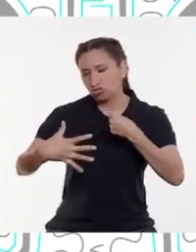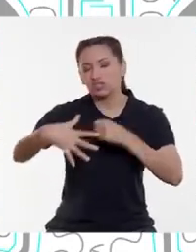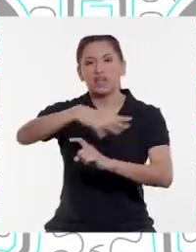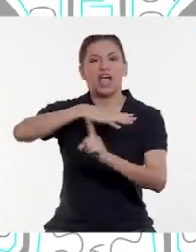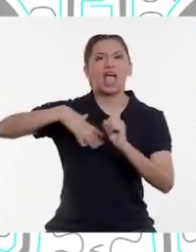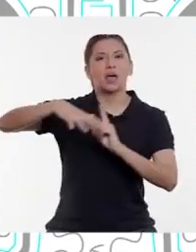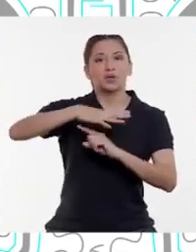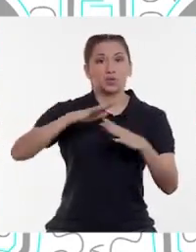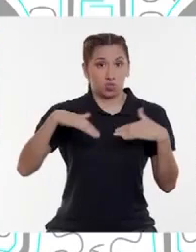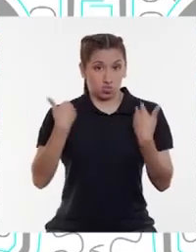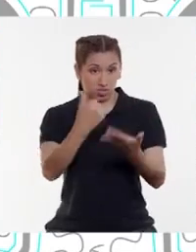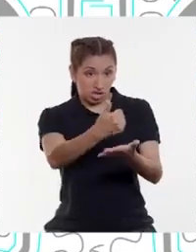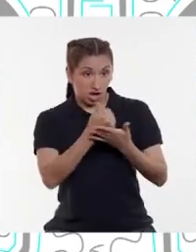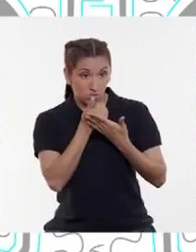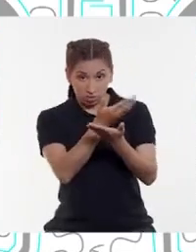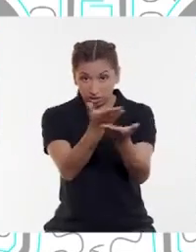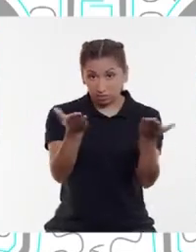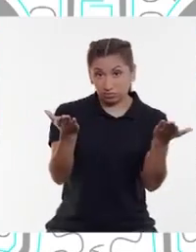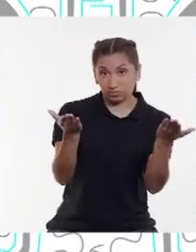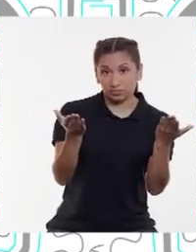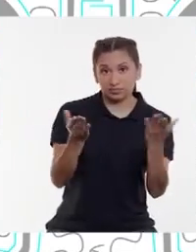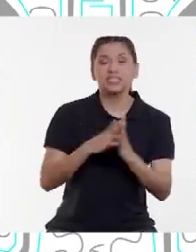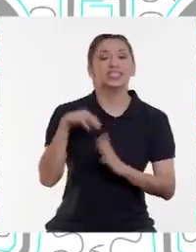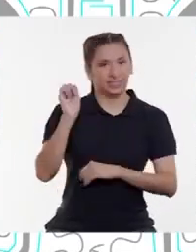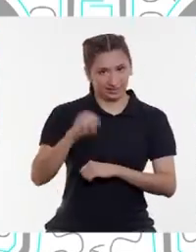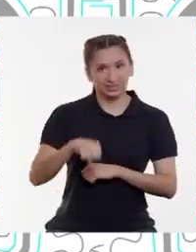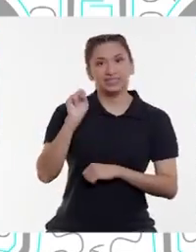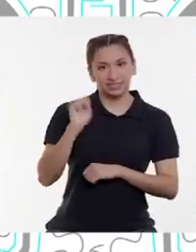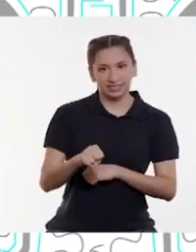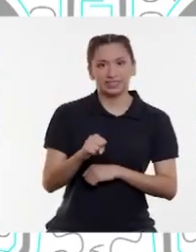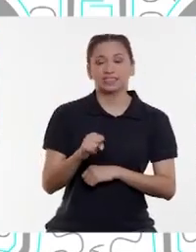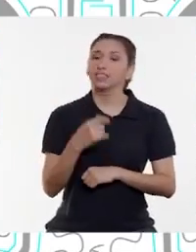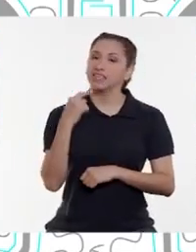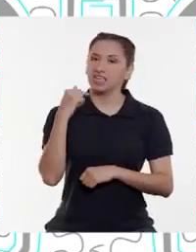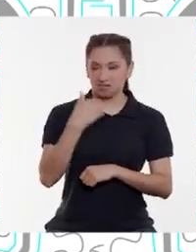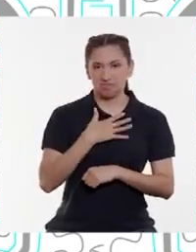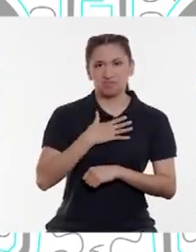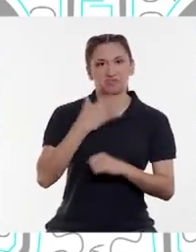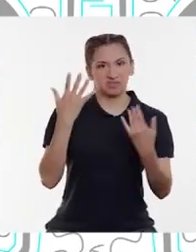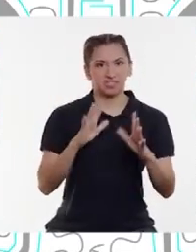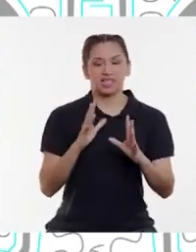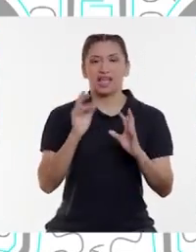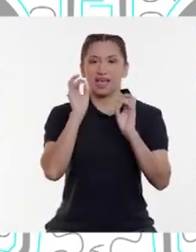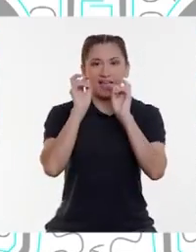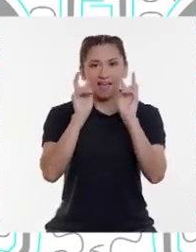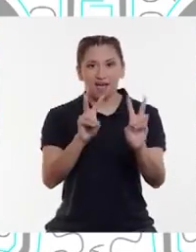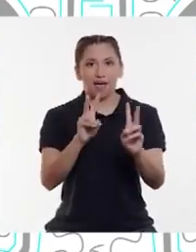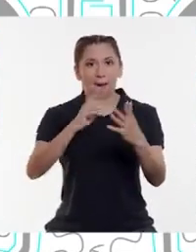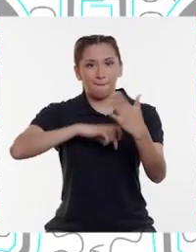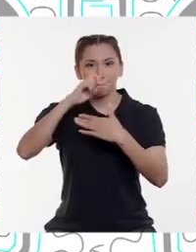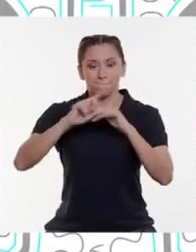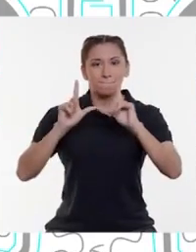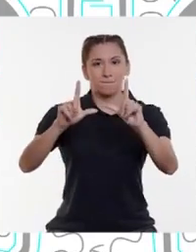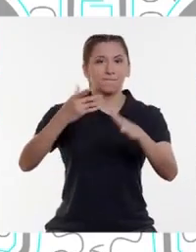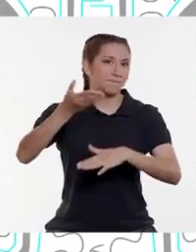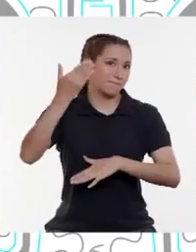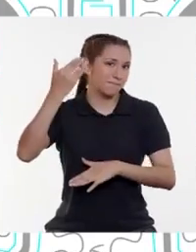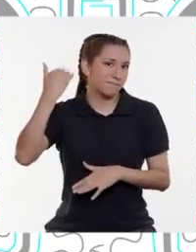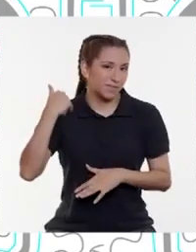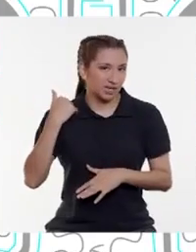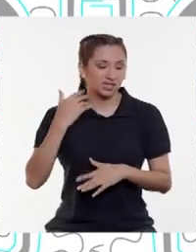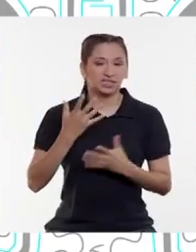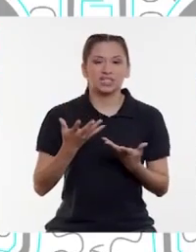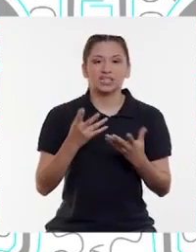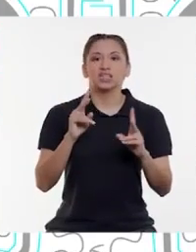ambiental. ¿Podrían ayudarnos con eso, chicas y chicos? Sí, de eso hablamos en los programas anteriores.